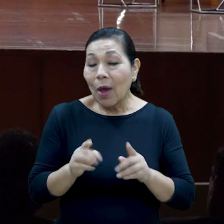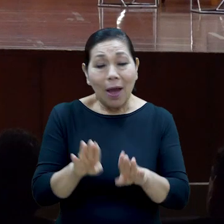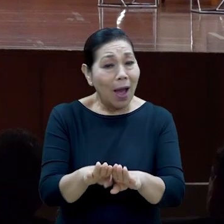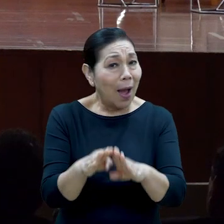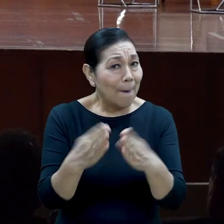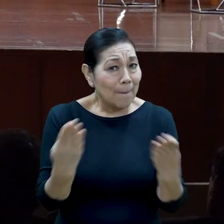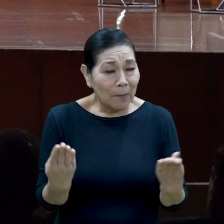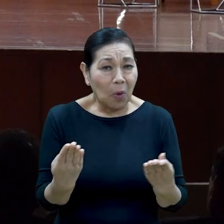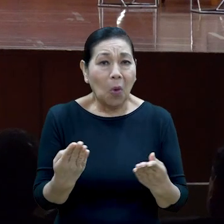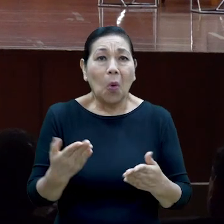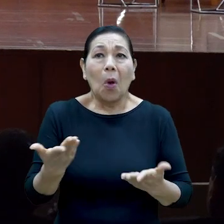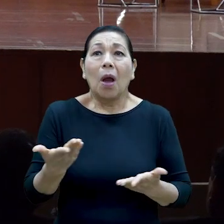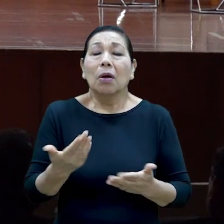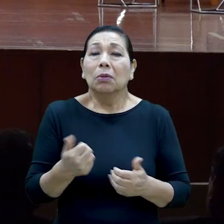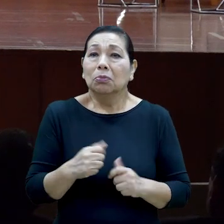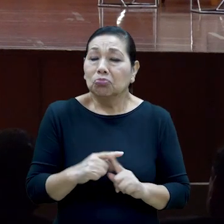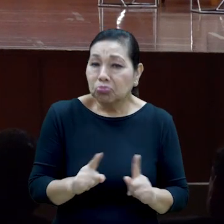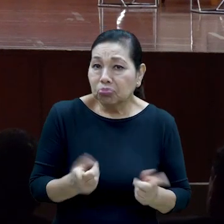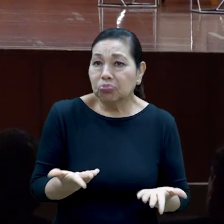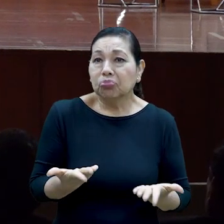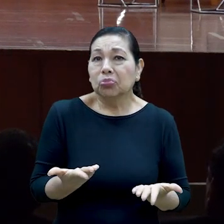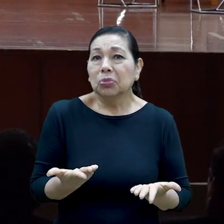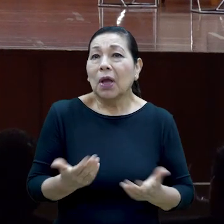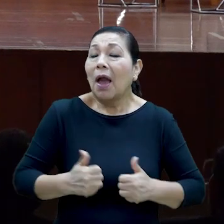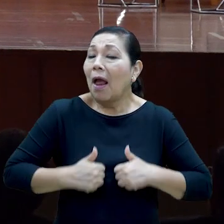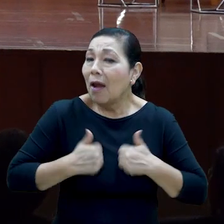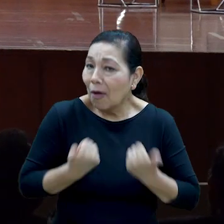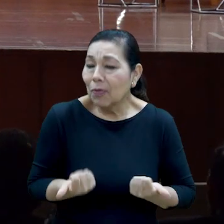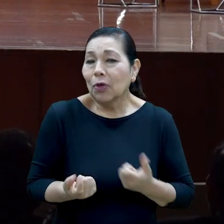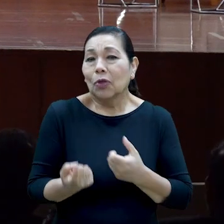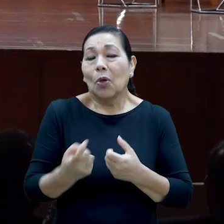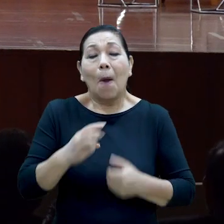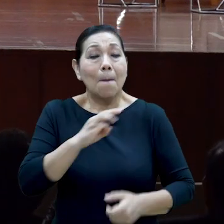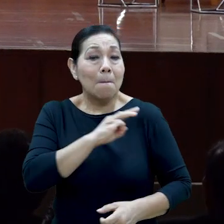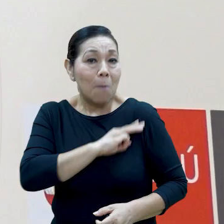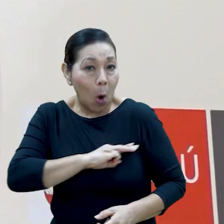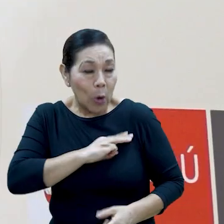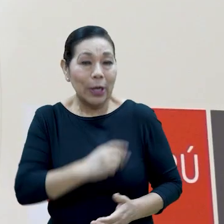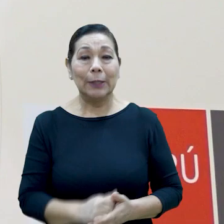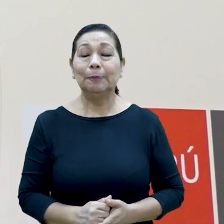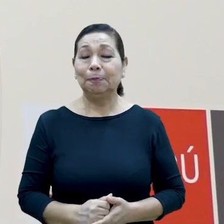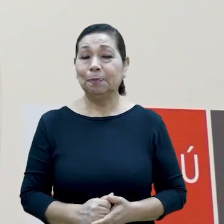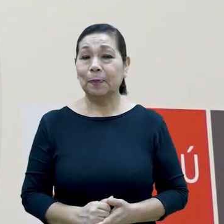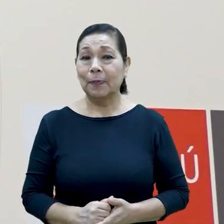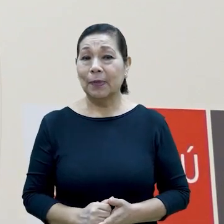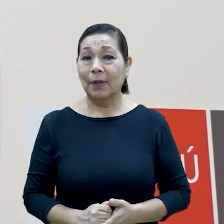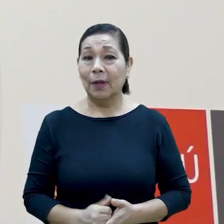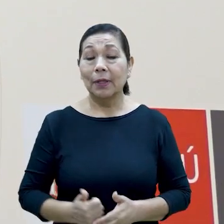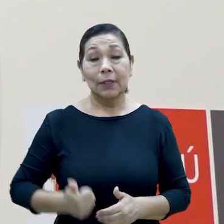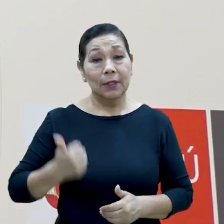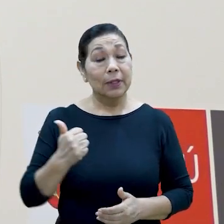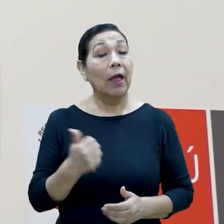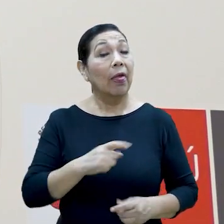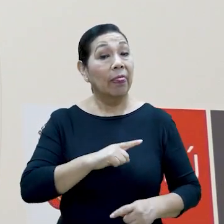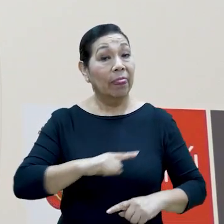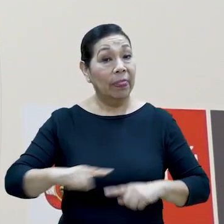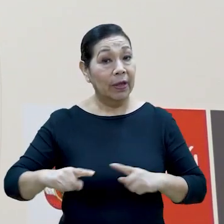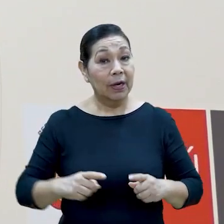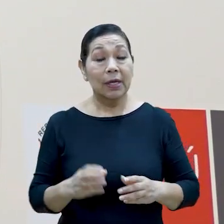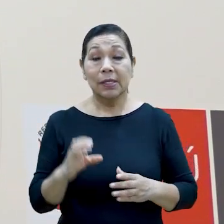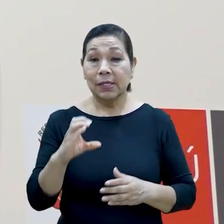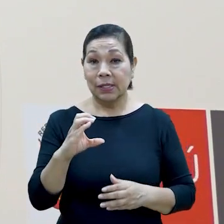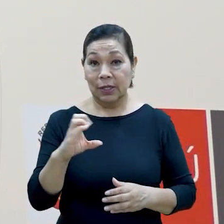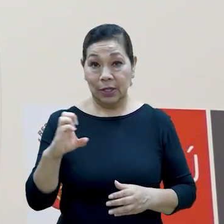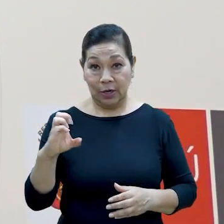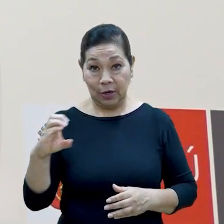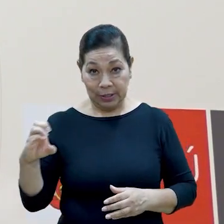enunciados abiertos, ¿sí? Derecho al amor, o el derecho a la vida, la integridad moral. Por su parte, el magistrado y director general